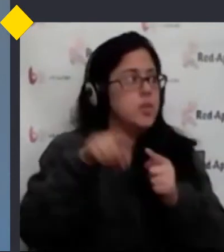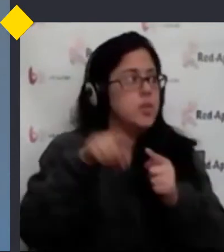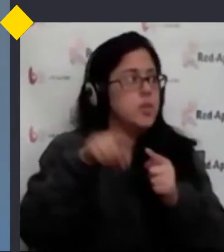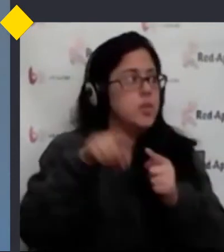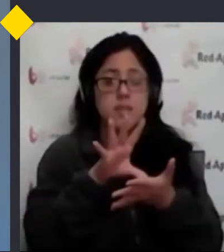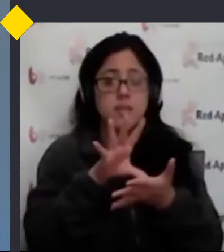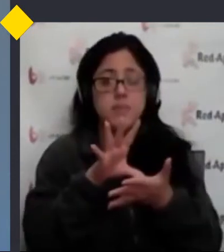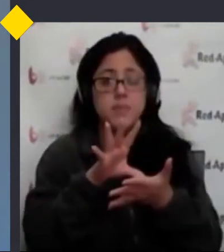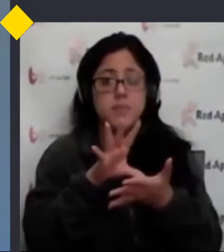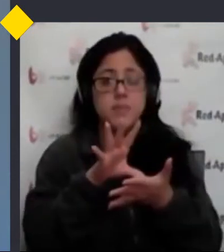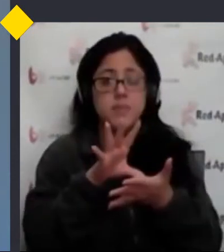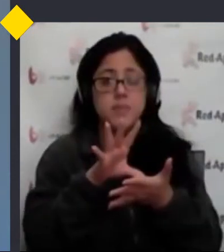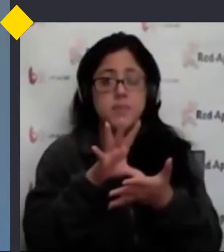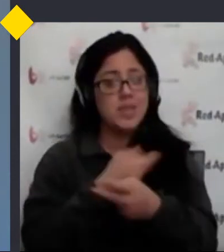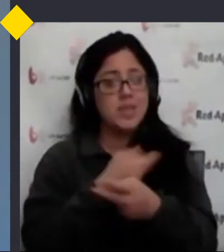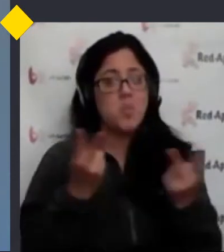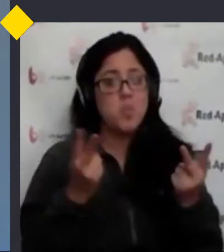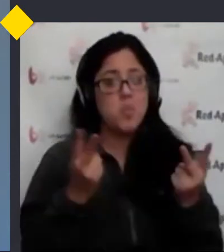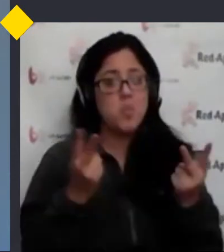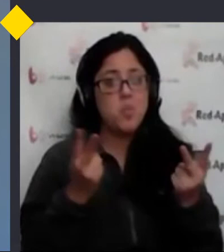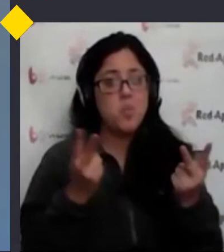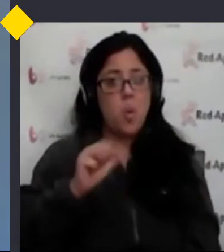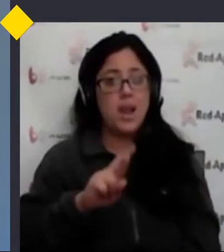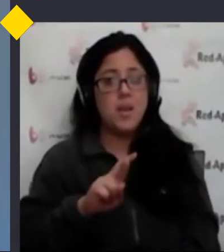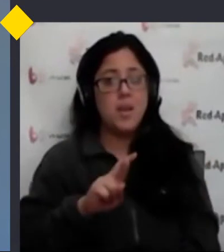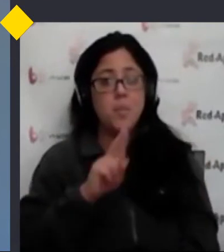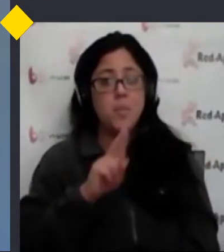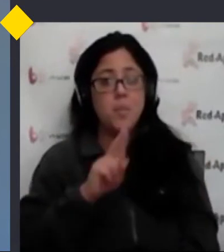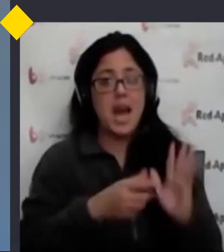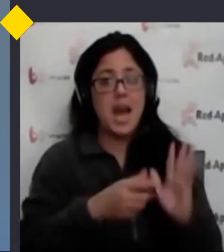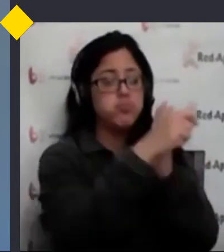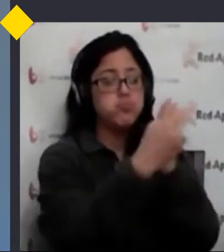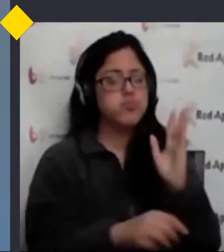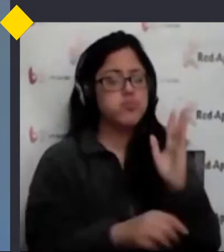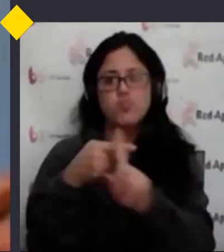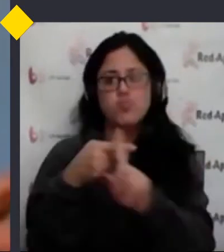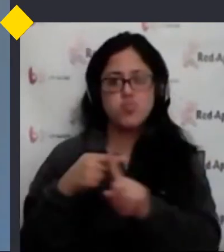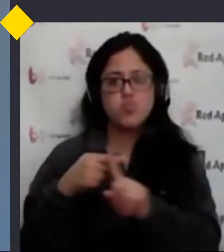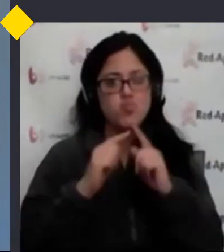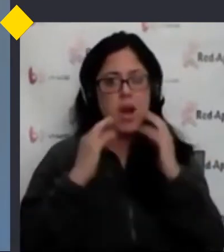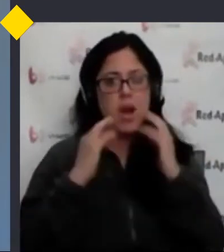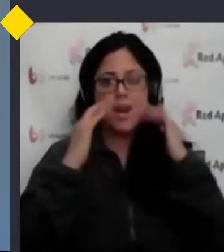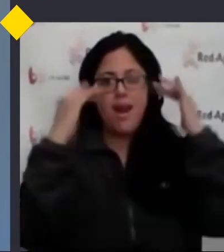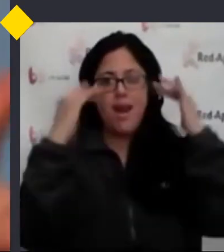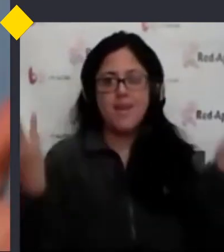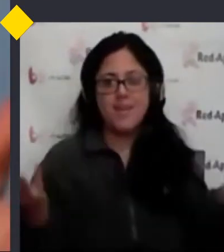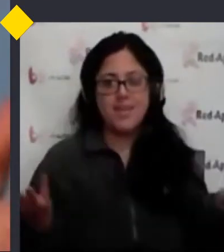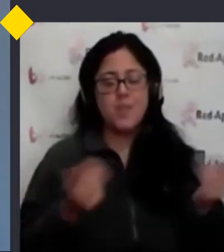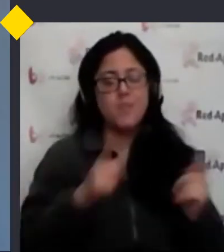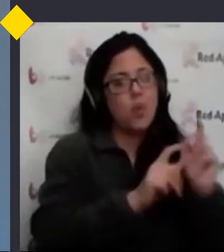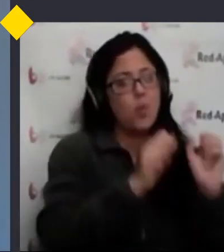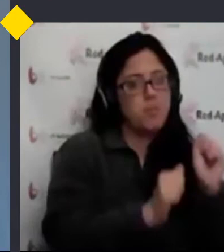el aviso publicitario que Walmart se midió y salió muy bien. Y eso nos da alegría. Así, bueno, hay empresas que saben, hay otras que salieron mal, no las voy a nombrar a